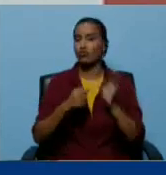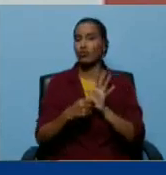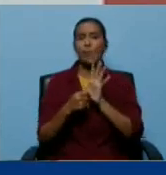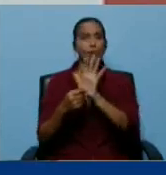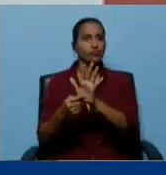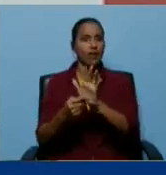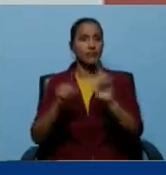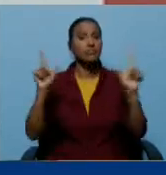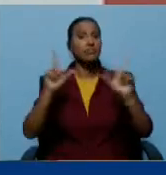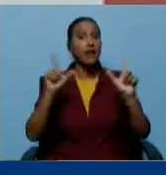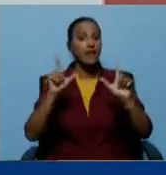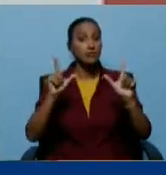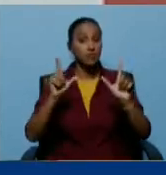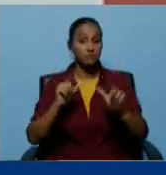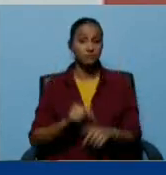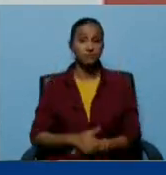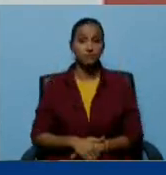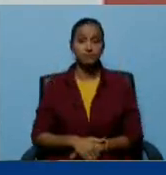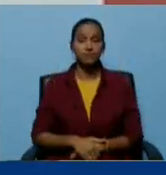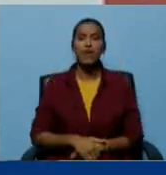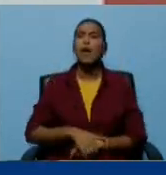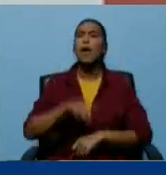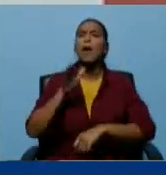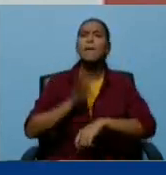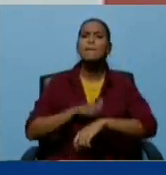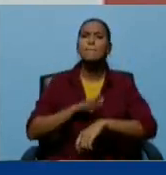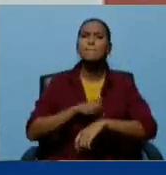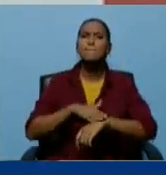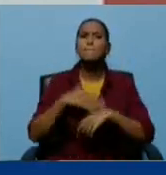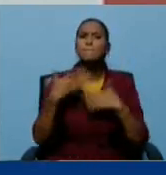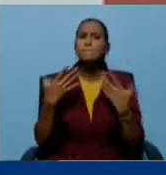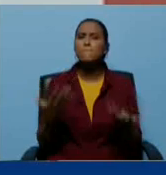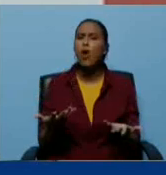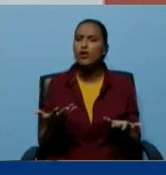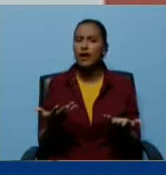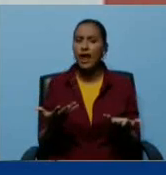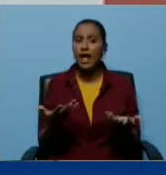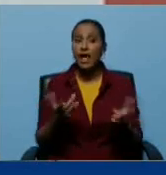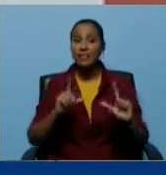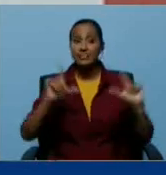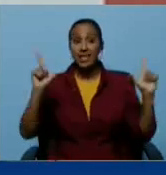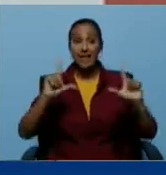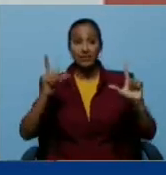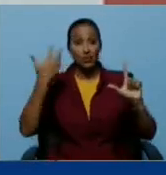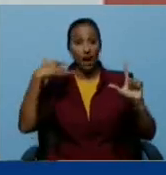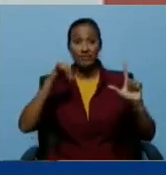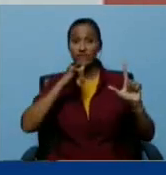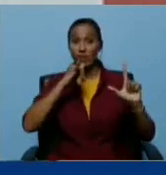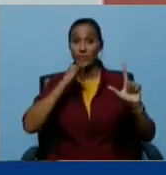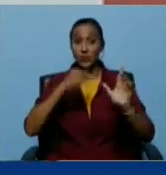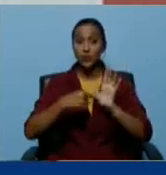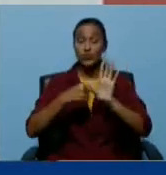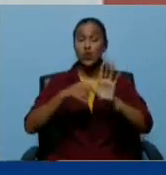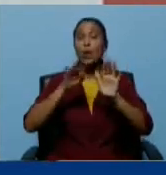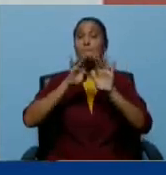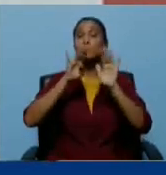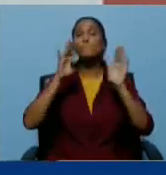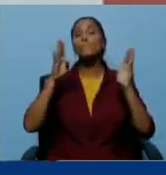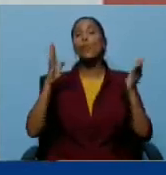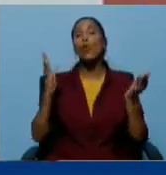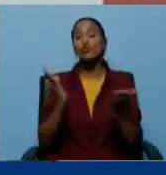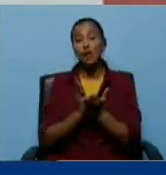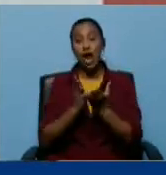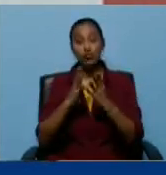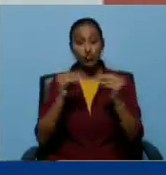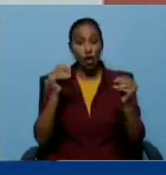televisada, porque la televisión era el eje mundial de las comunicaciones y la hegemonía comunicacional